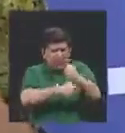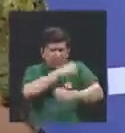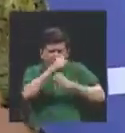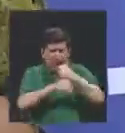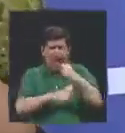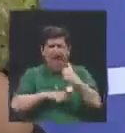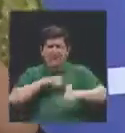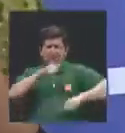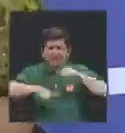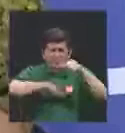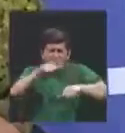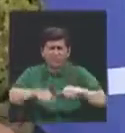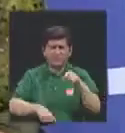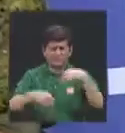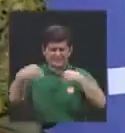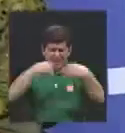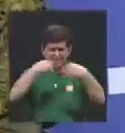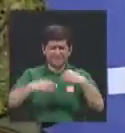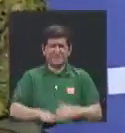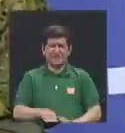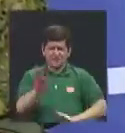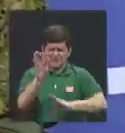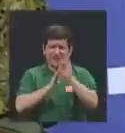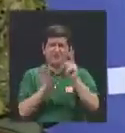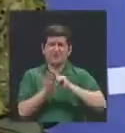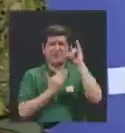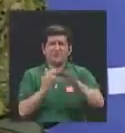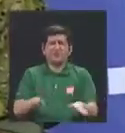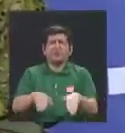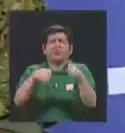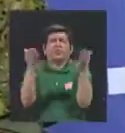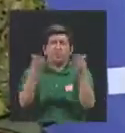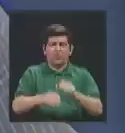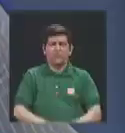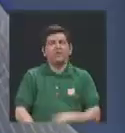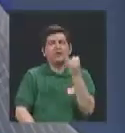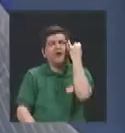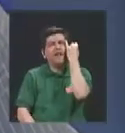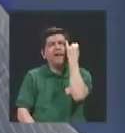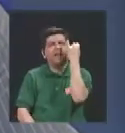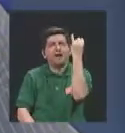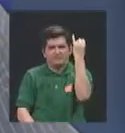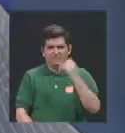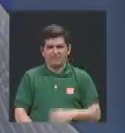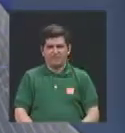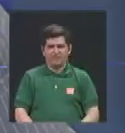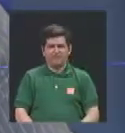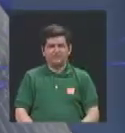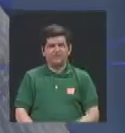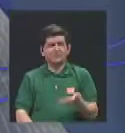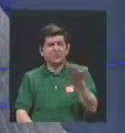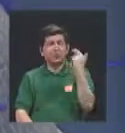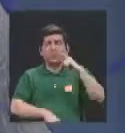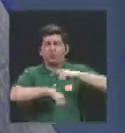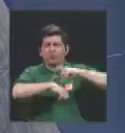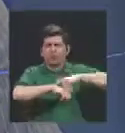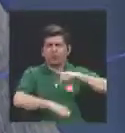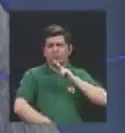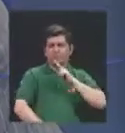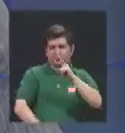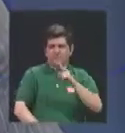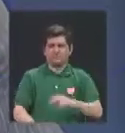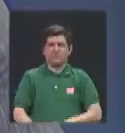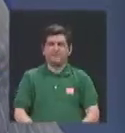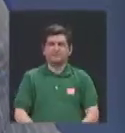de mucho esfuerzo. Contanos más o menos cómo se desarrolló el proyecto. Sí, mira, la idea viene desde hace mucho tiempo, la